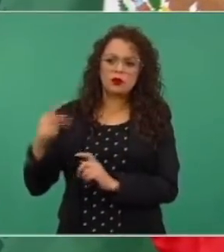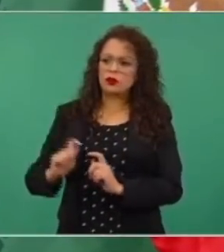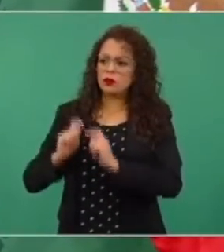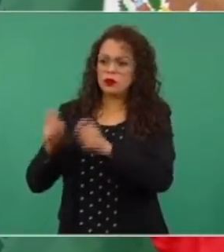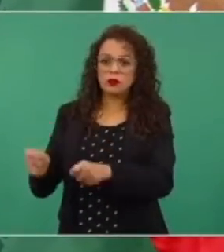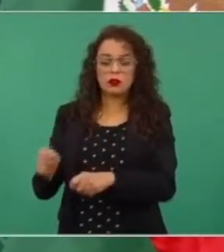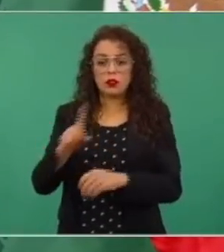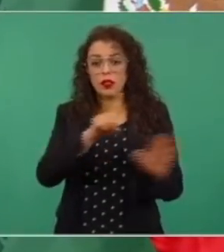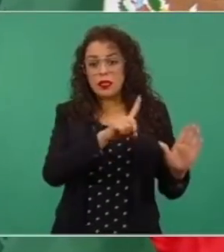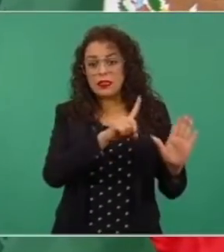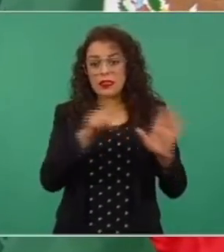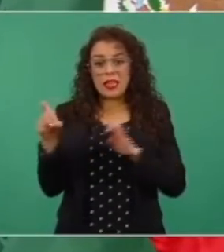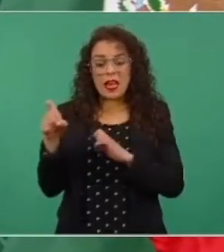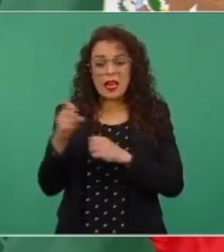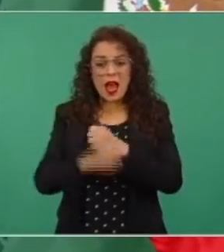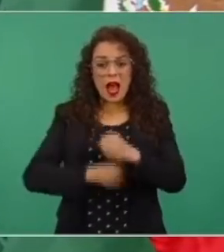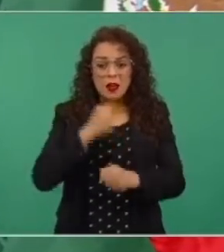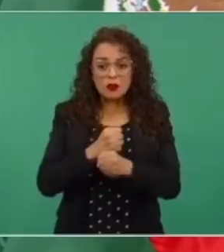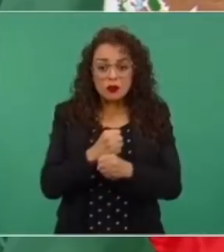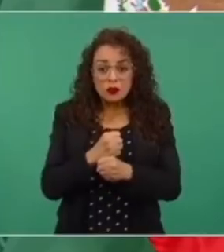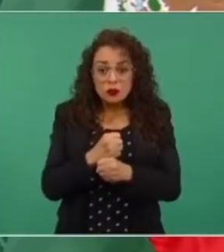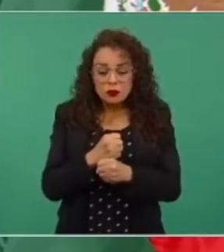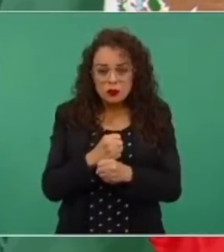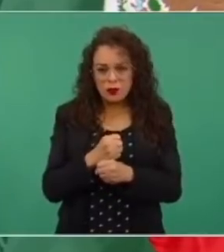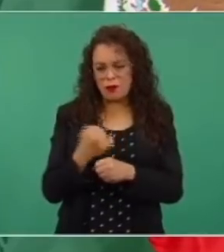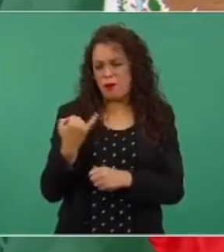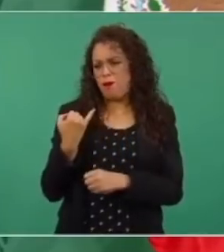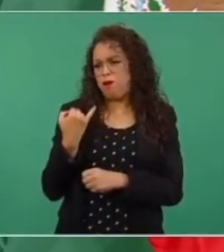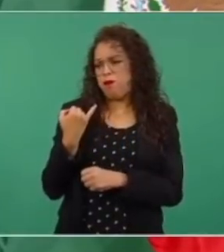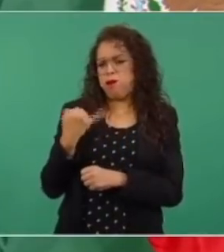de 100 años, un siglo.